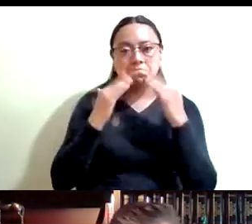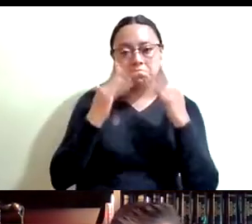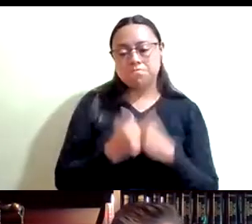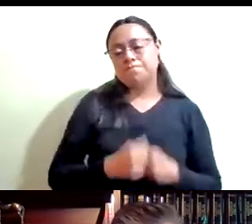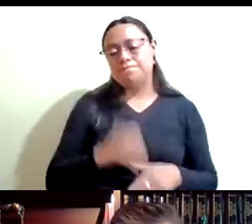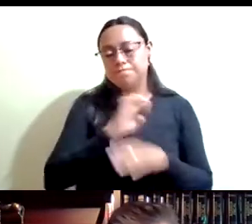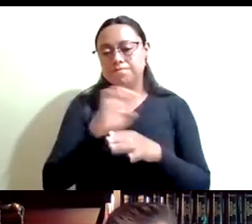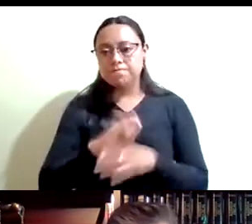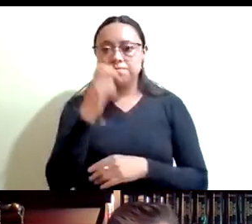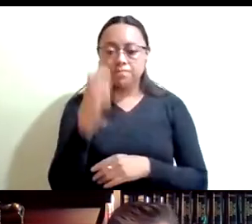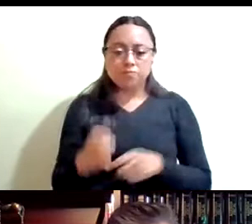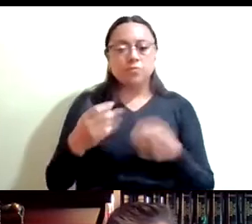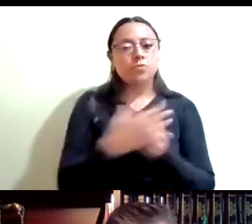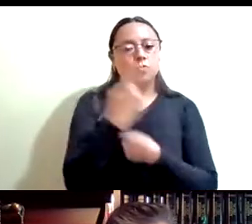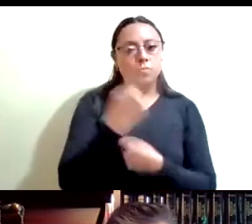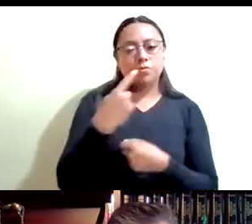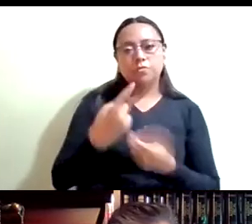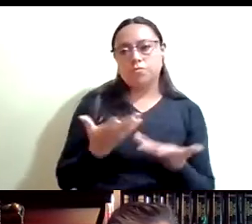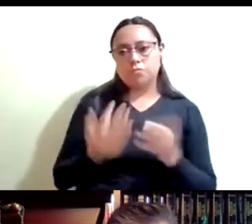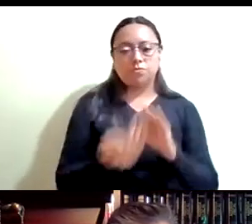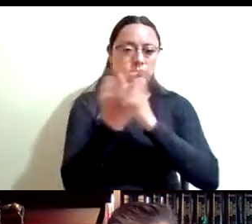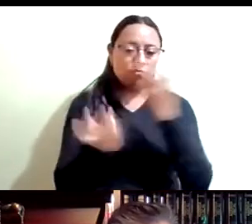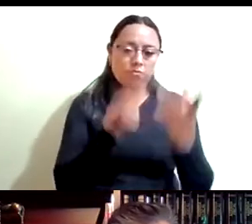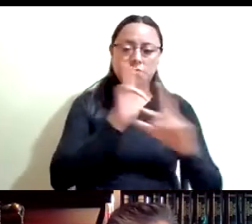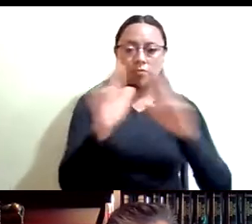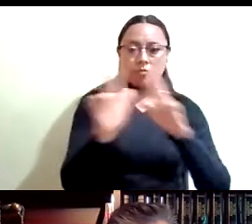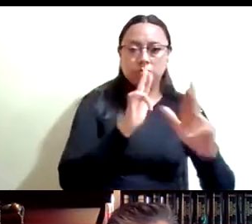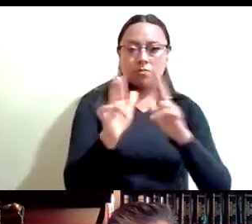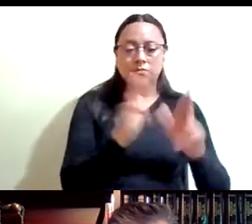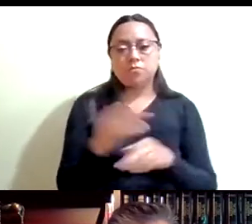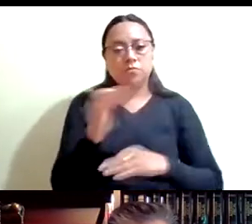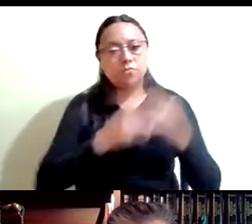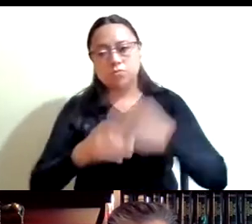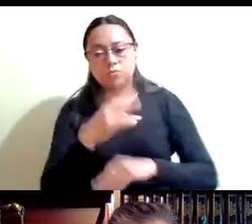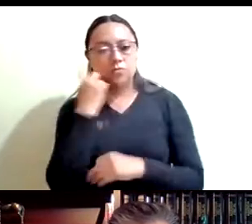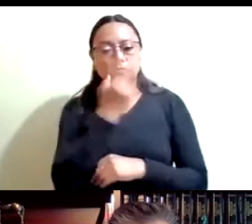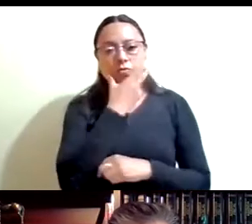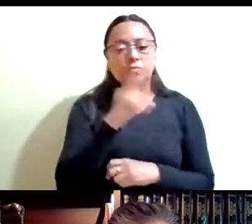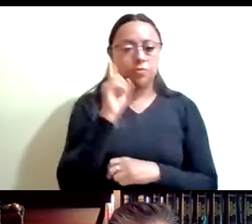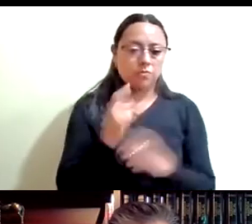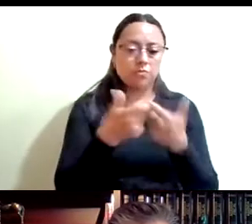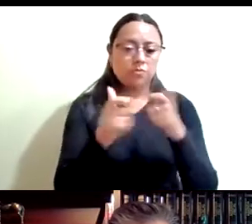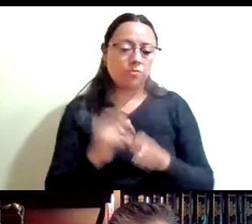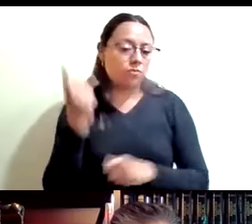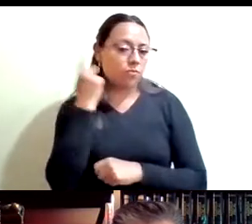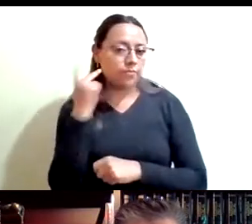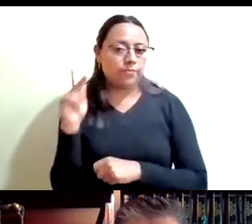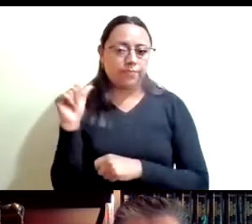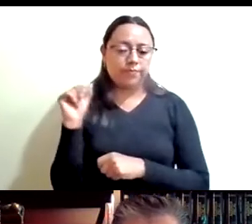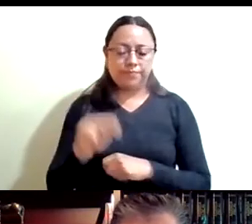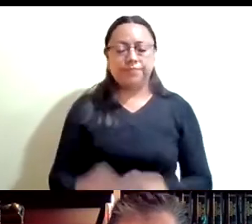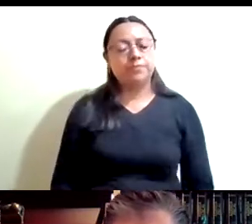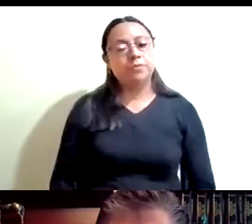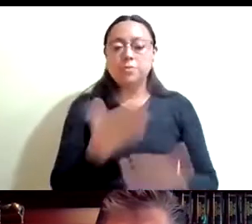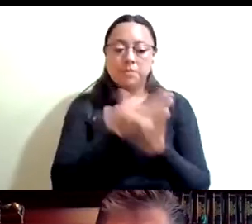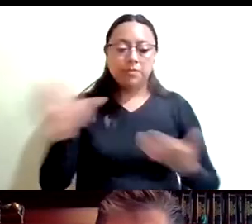las comparecencias que plantean los diputados del PAN. Y lo otro, en la cuestión de